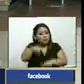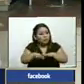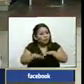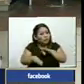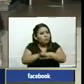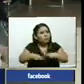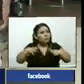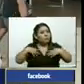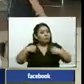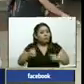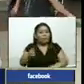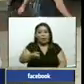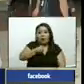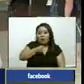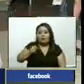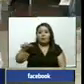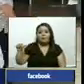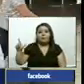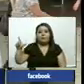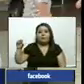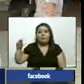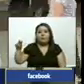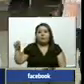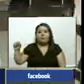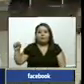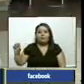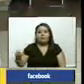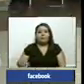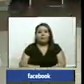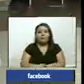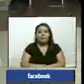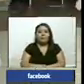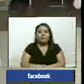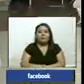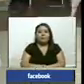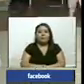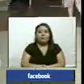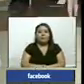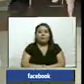salud pública. Alonso Castillo, Voz de América, Miami.